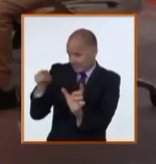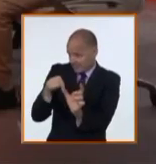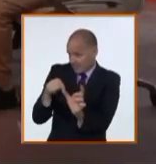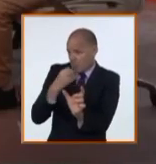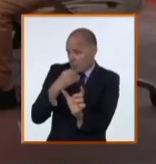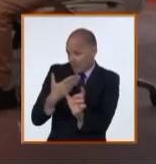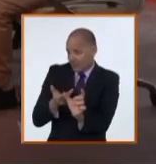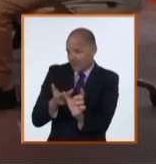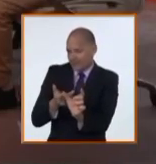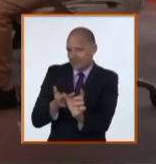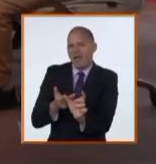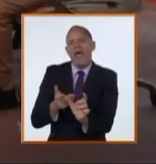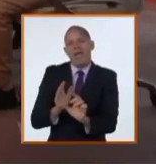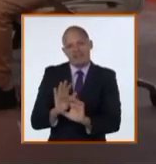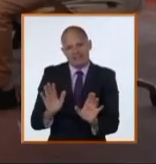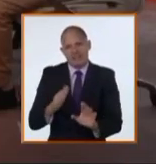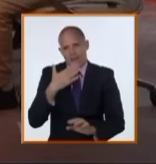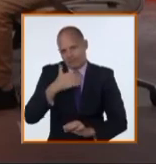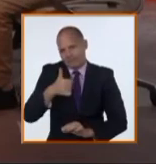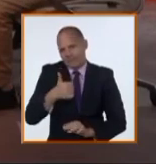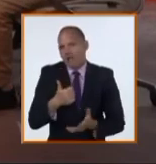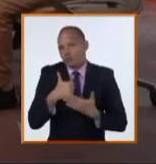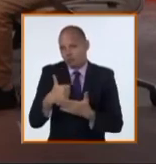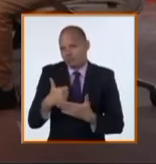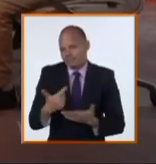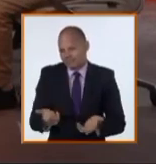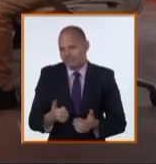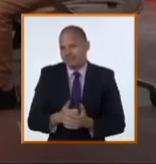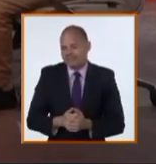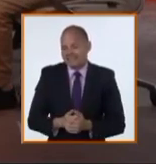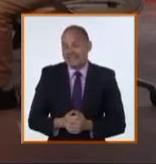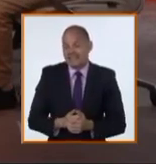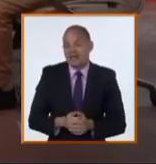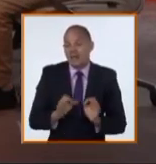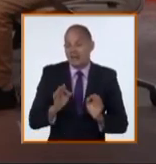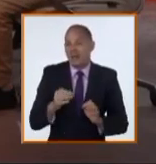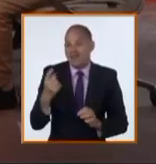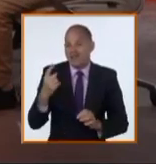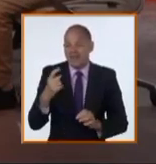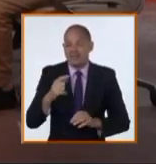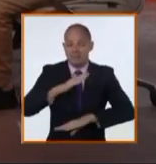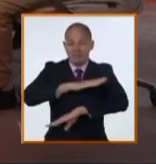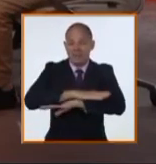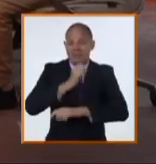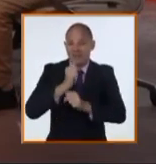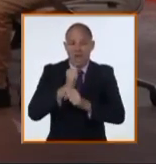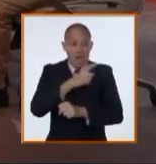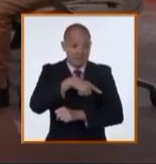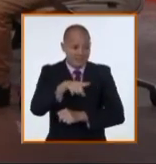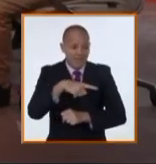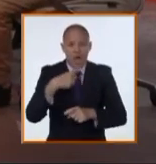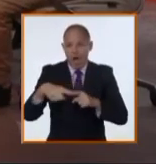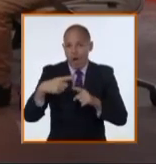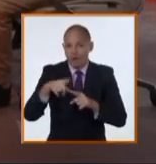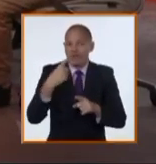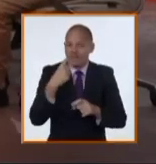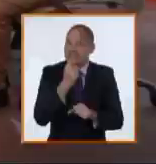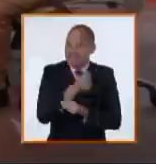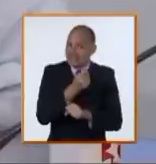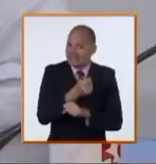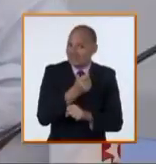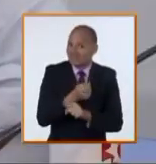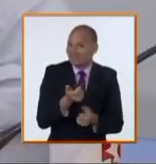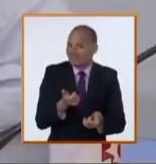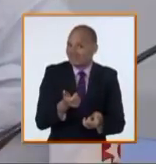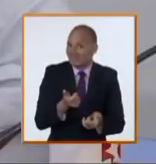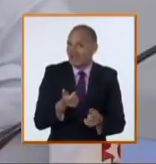todo el proceso de capacitación también que estamos llevando a cabo porque tenemos un cliente interno tenemos un cliente